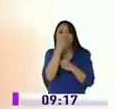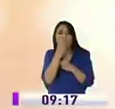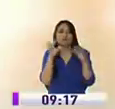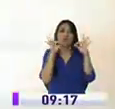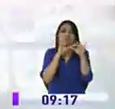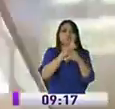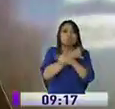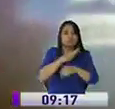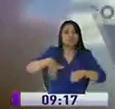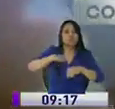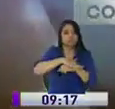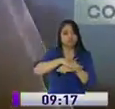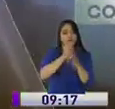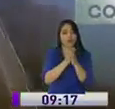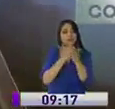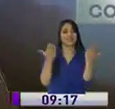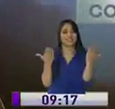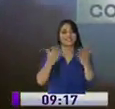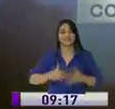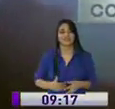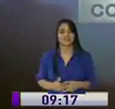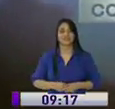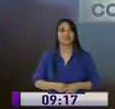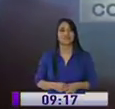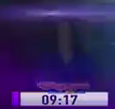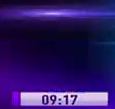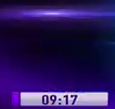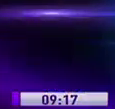El Comercio. Informo Javier Gallo.